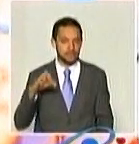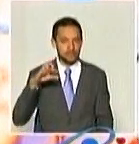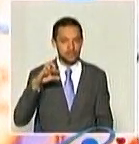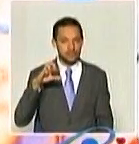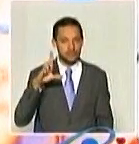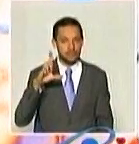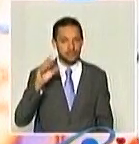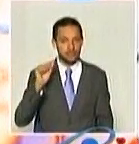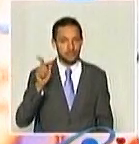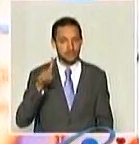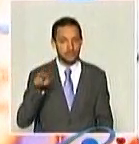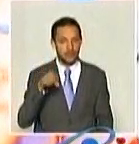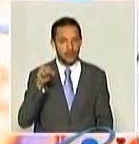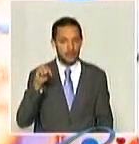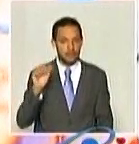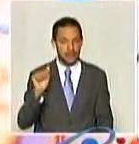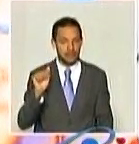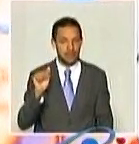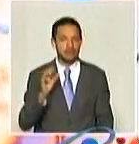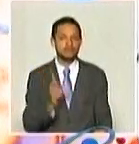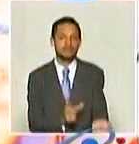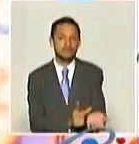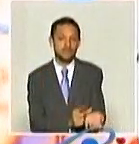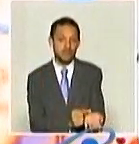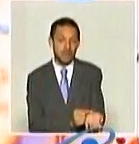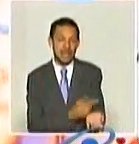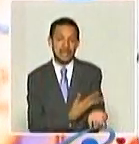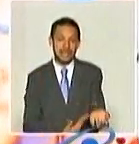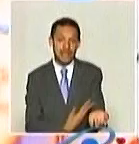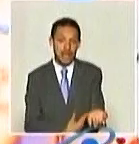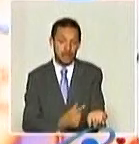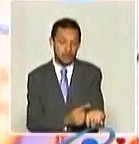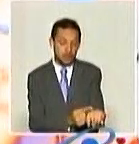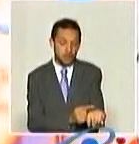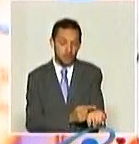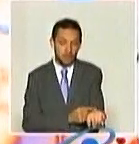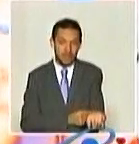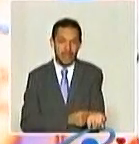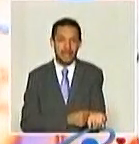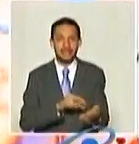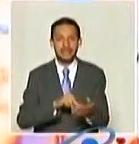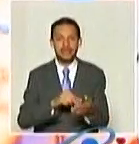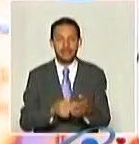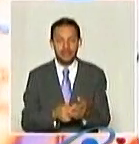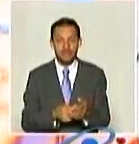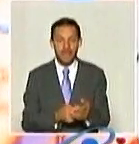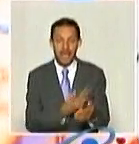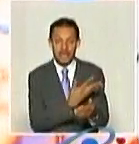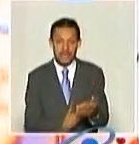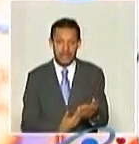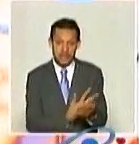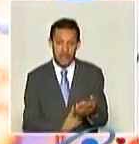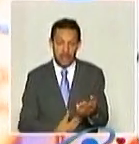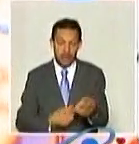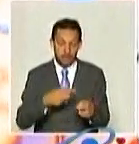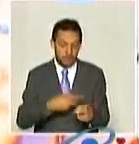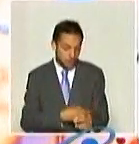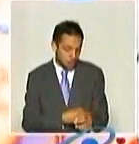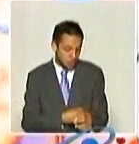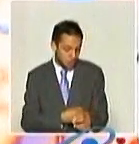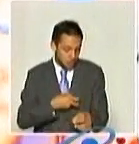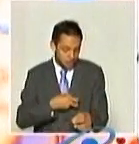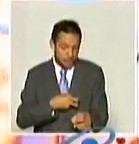el resultado de la centrifugación de la sangre que se le saca al